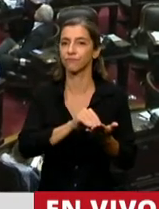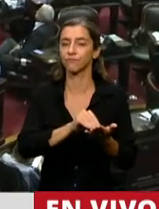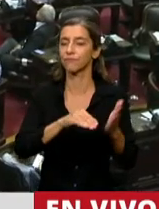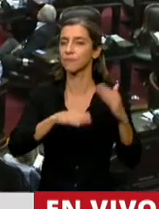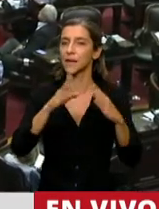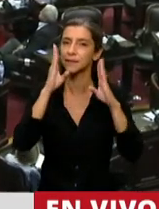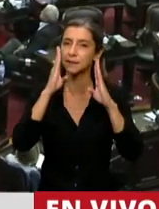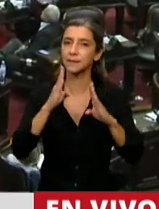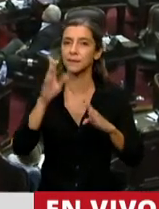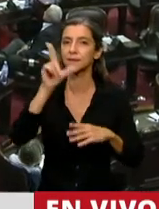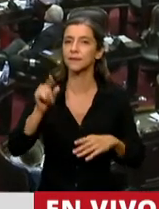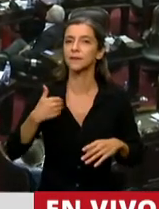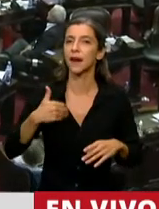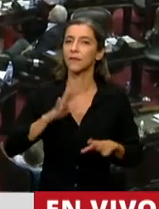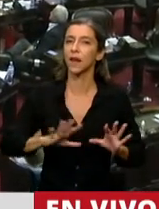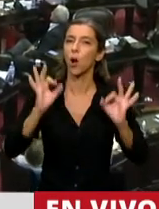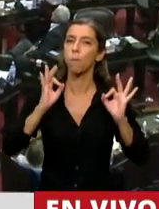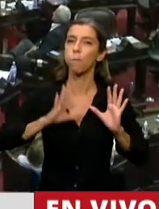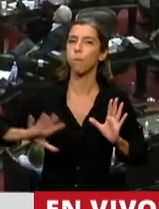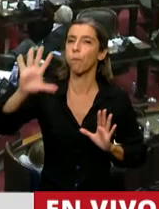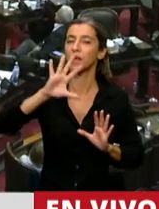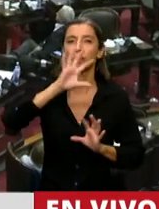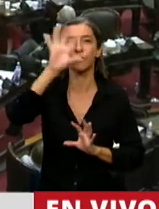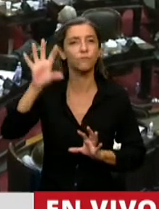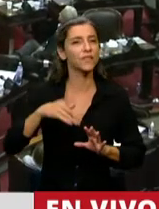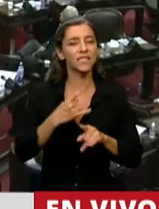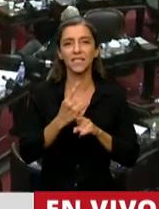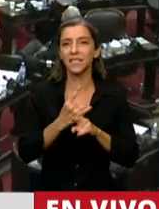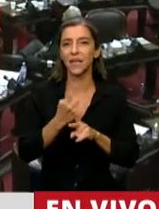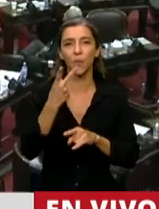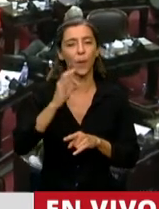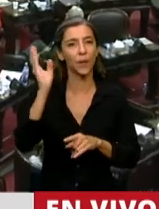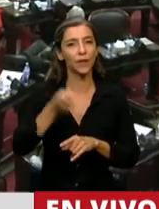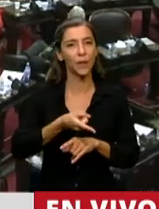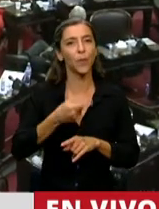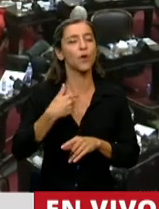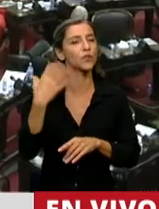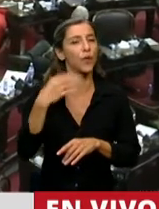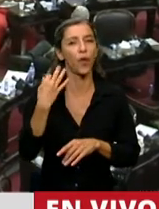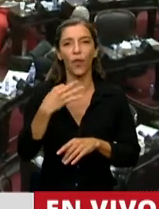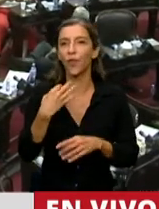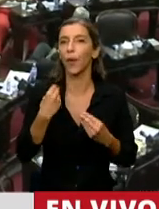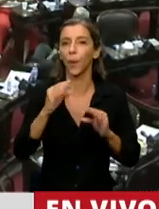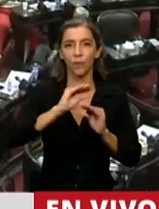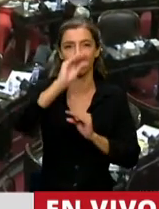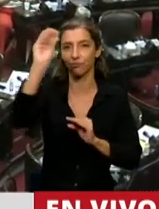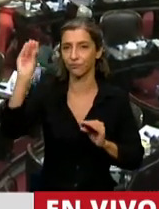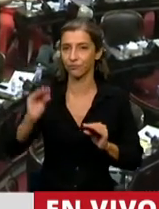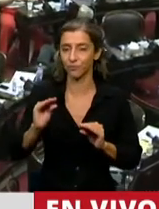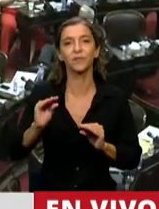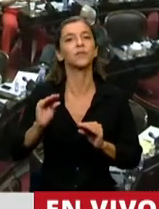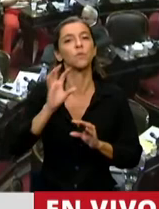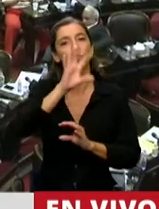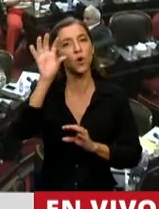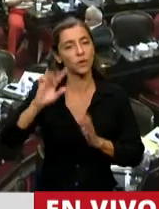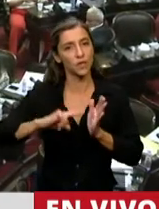énfasis cuando se habla de que un 20% obligatoriamente tiene que estar destinado a las provincias y a la Ciudad